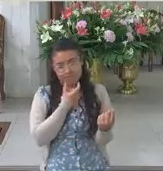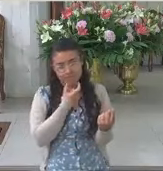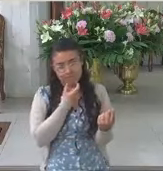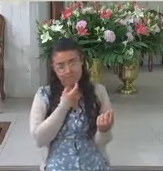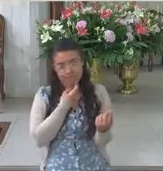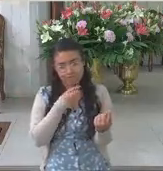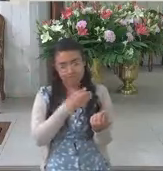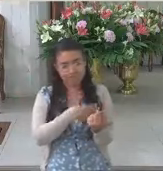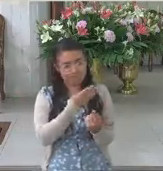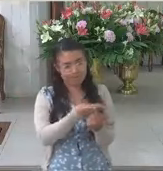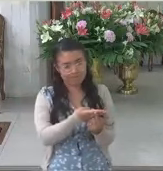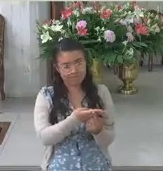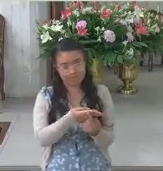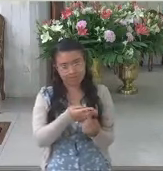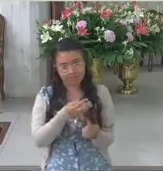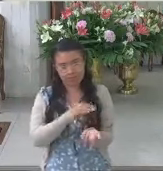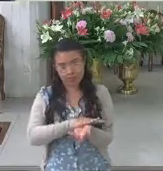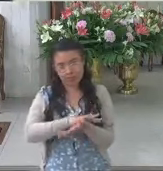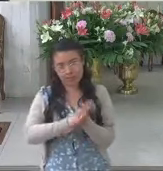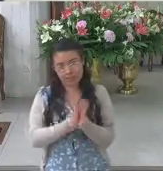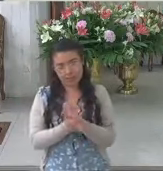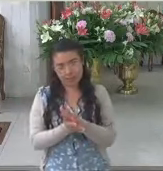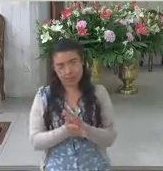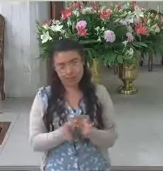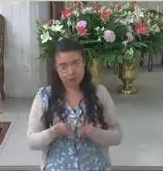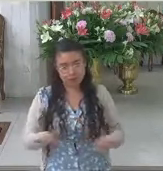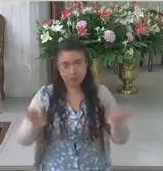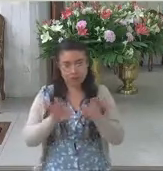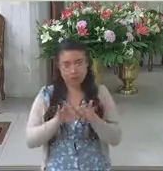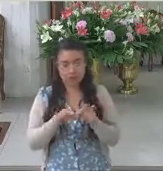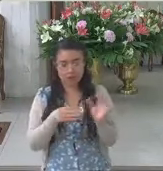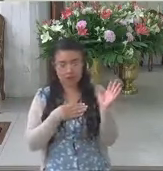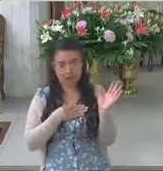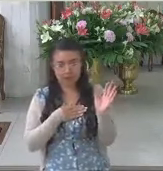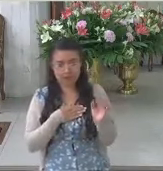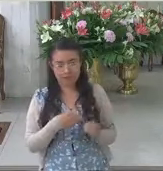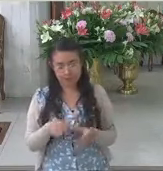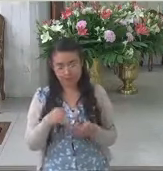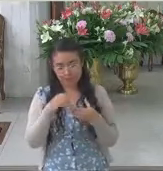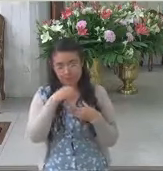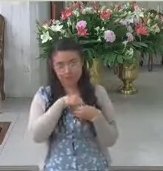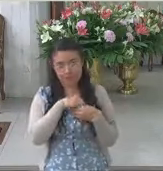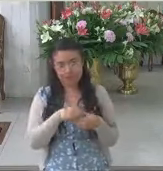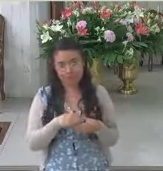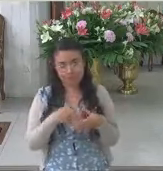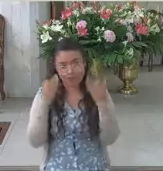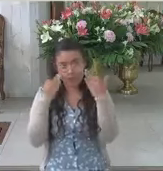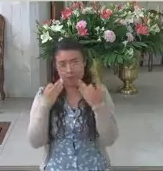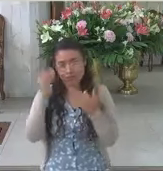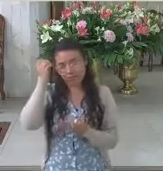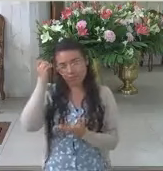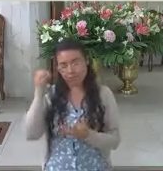testificamos testifiquemos que hay poder en la sangre preciosa de Cristo Jesús un